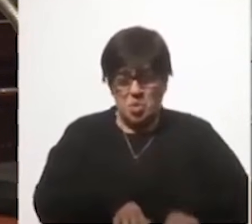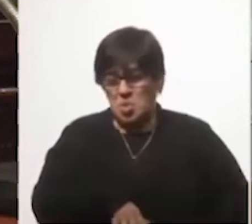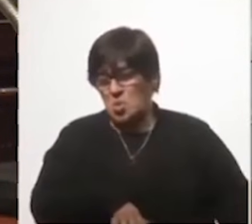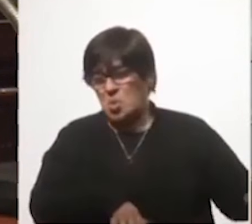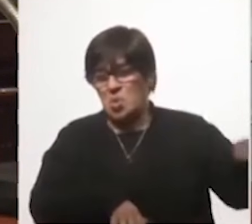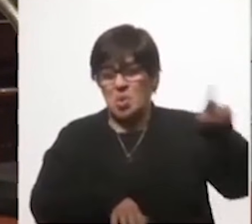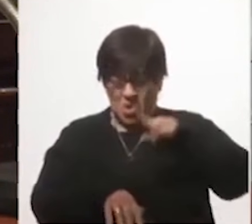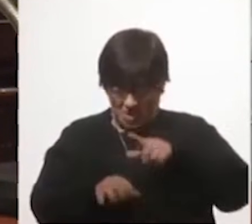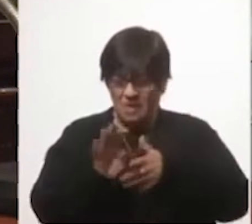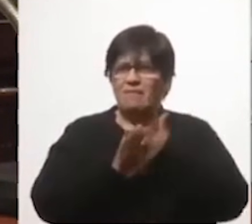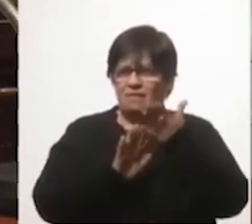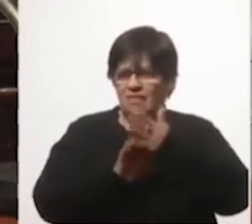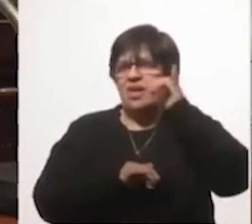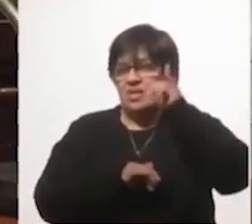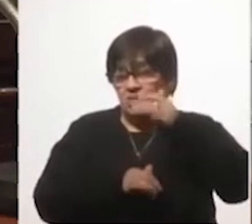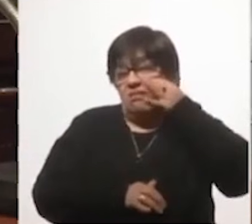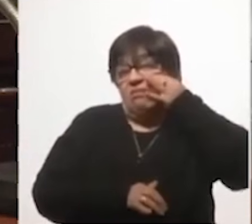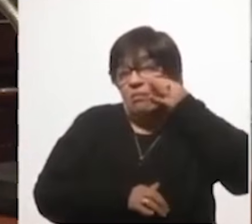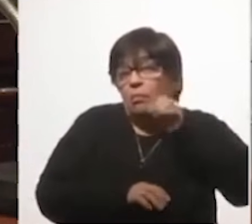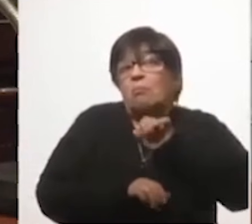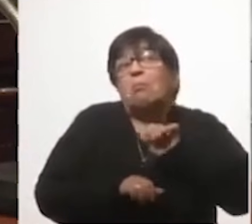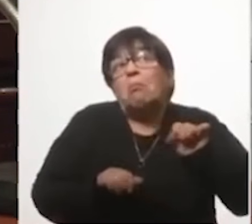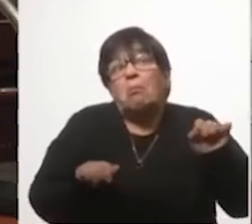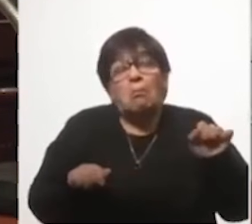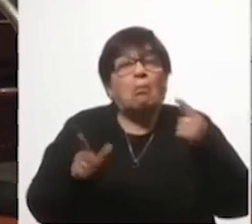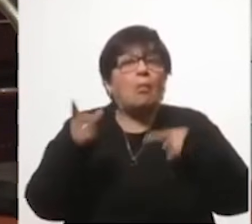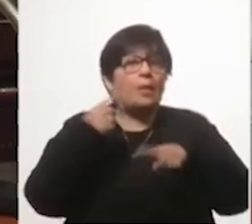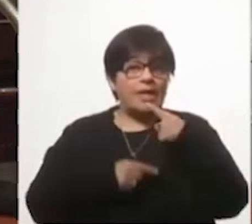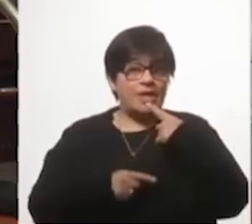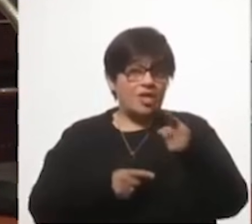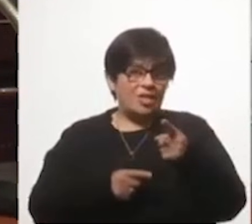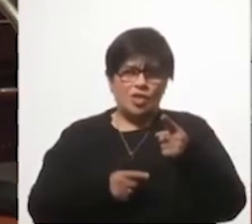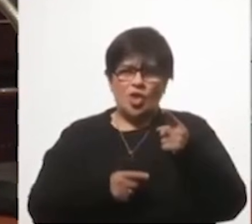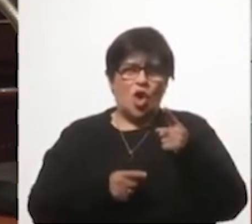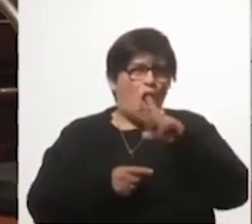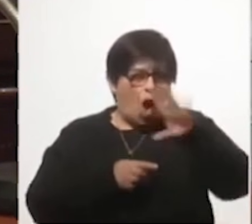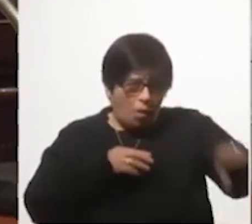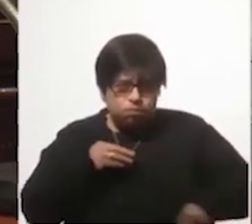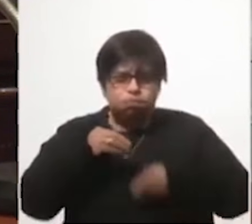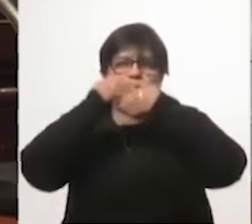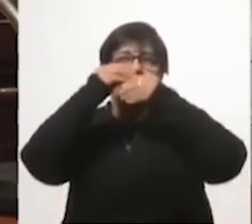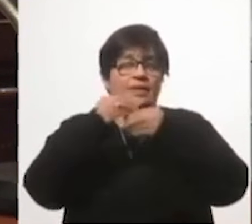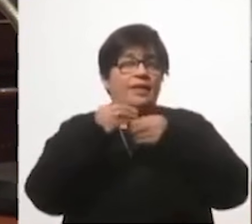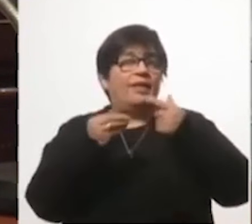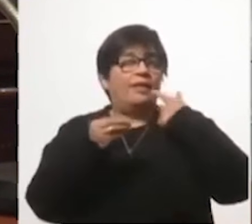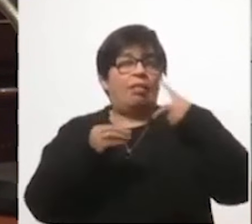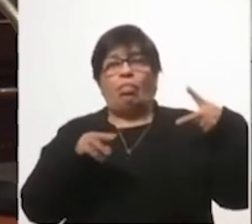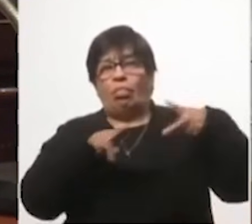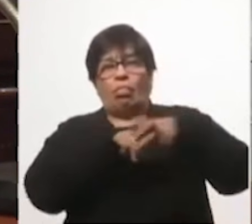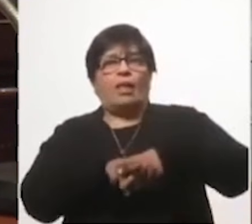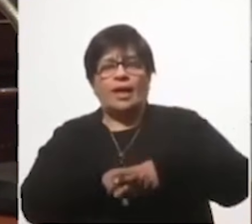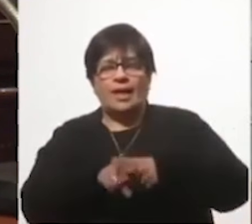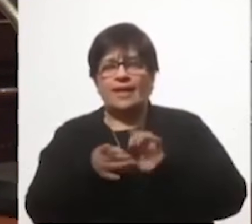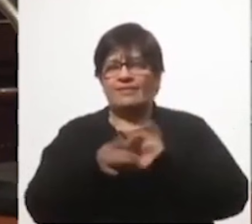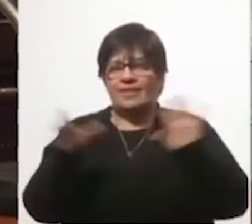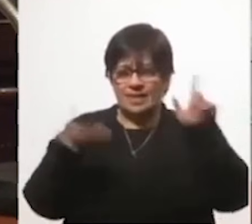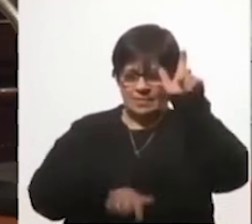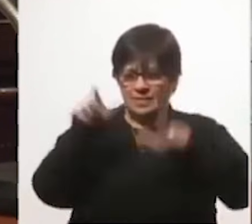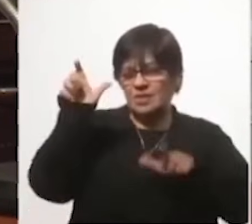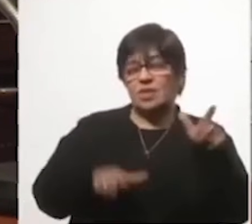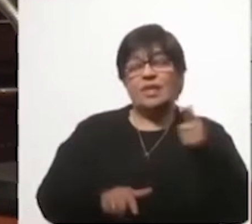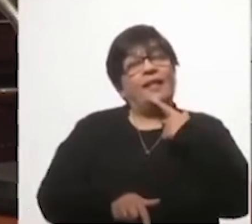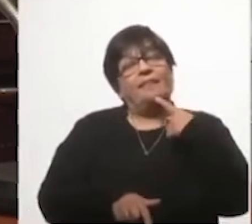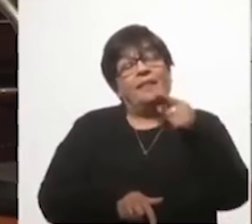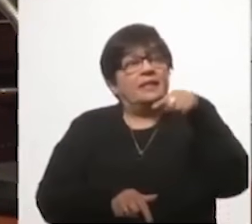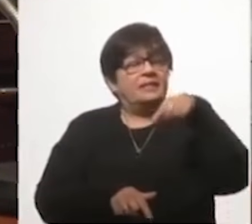todo eso tendrá su efecto, será real, pero nada de eso compensa la falta de libertad de un pueblo. Y el que